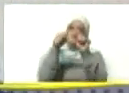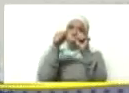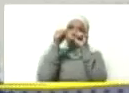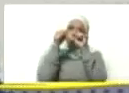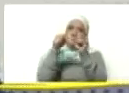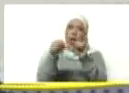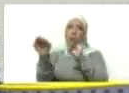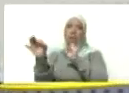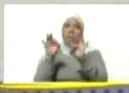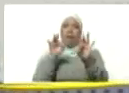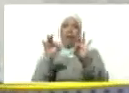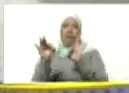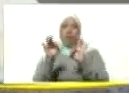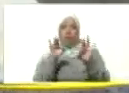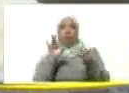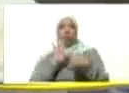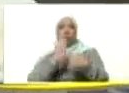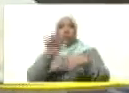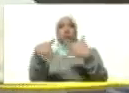ficción. For